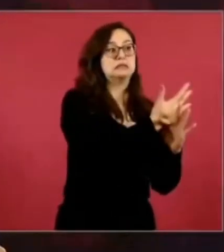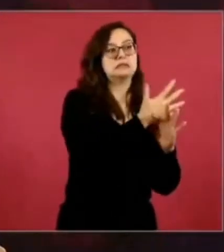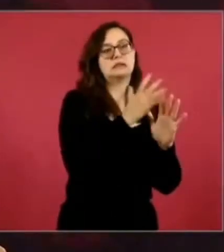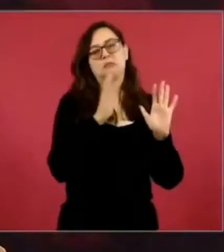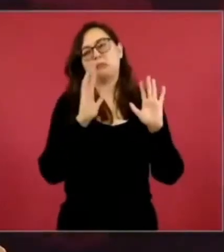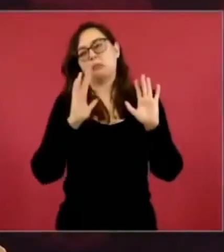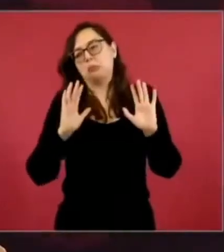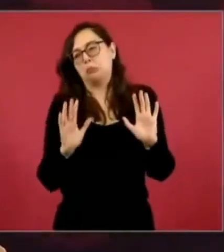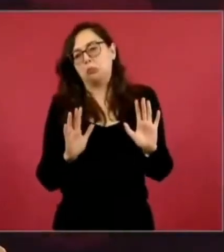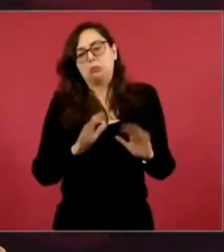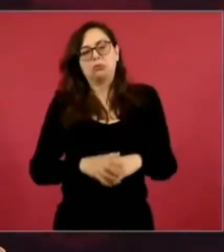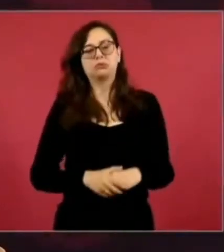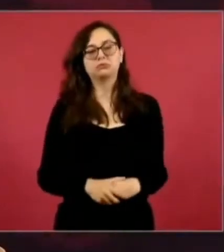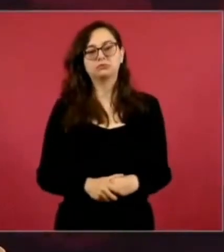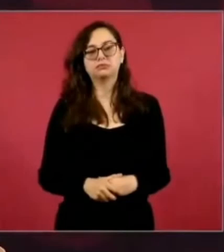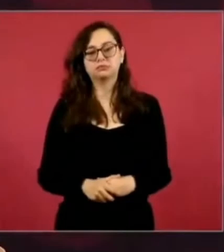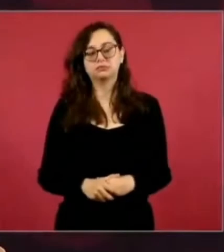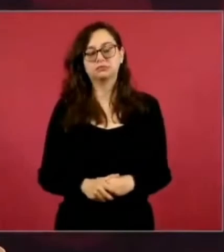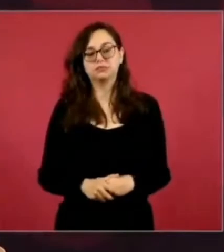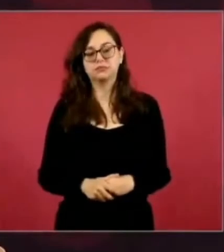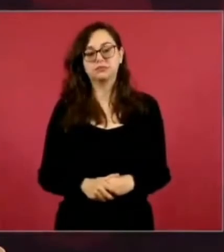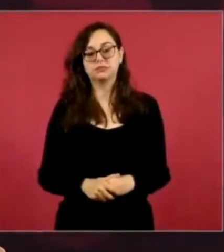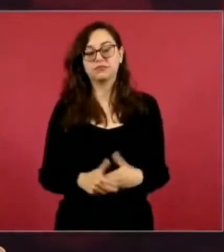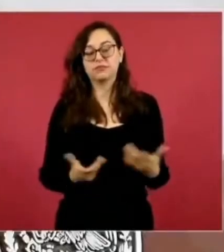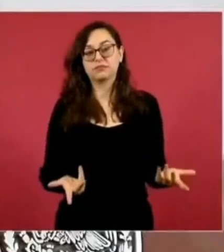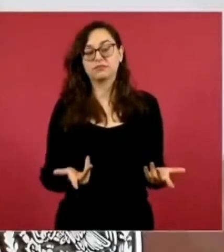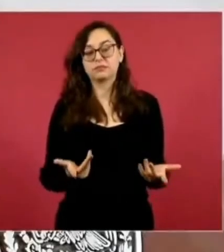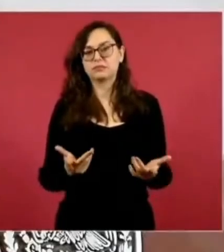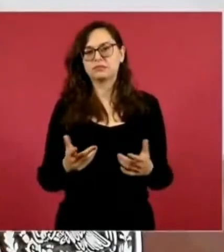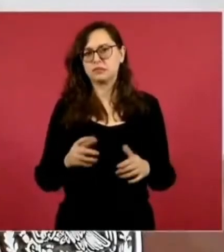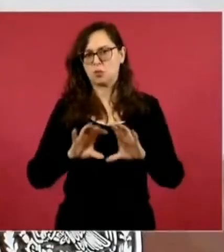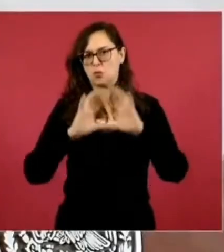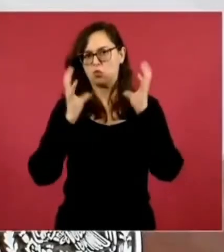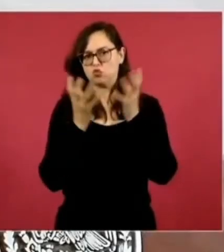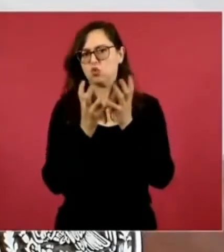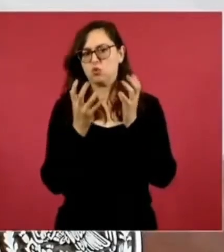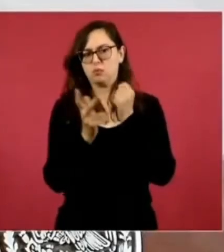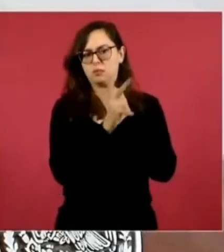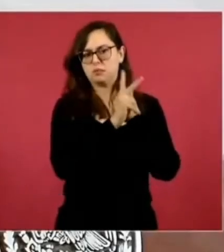dicen. Son muy pocos los